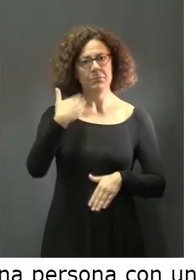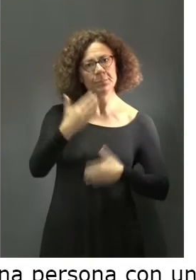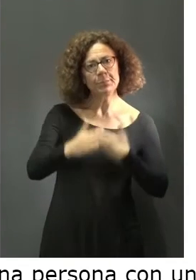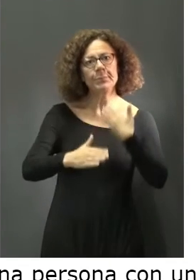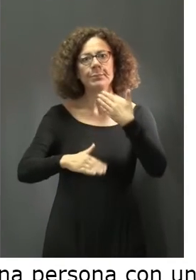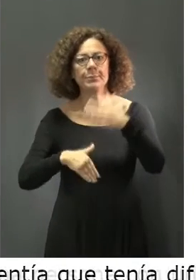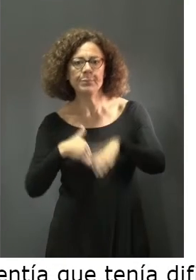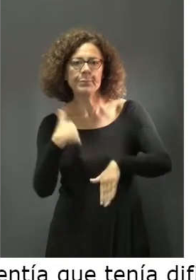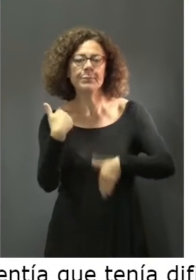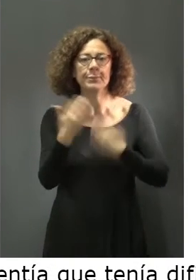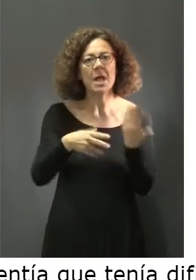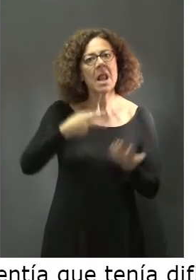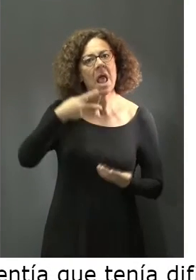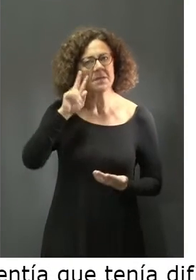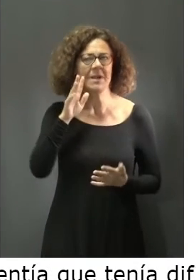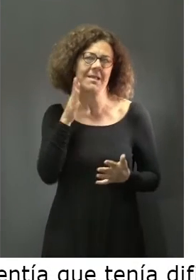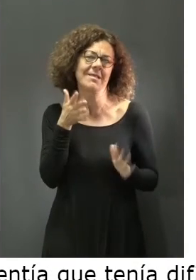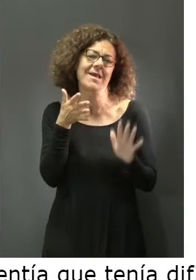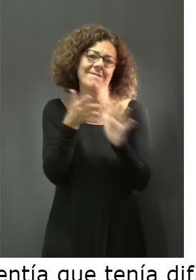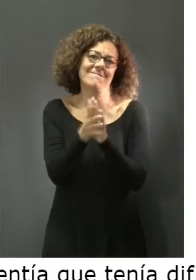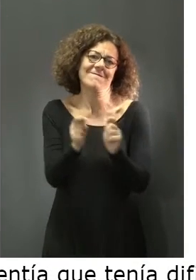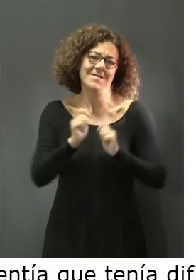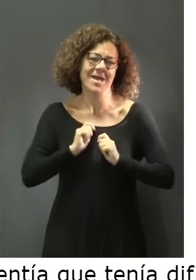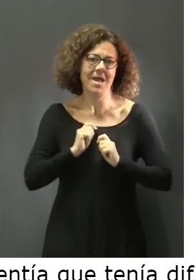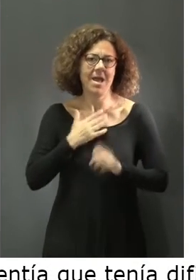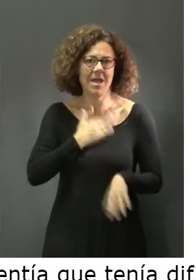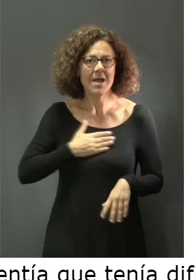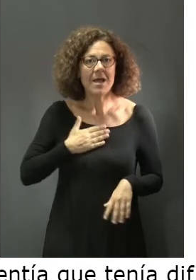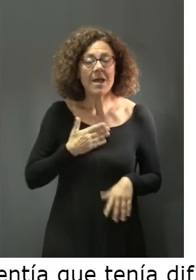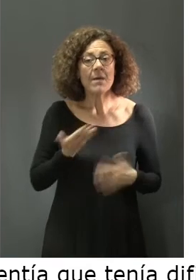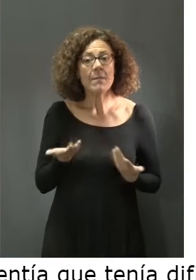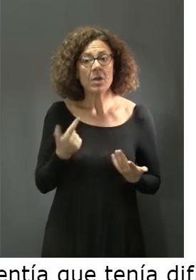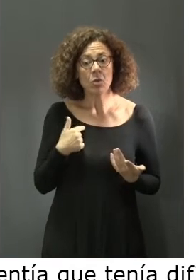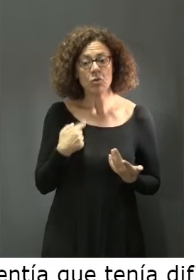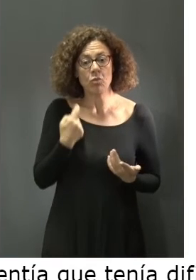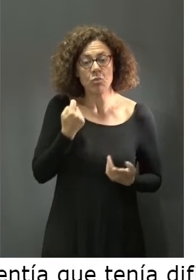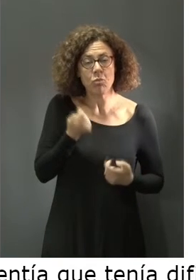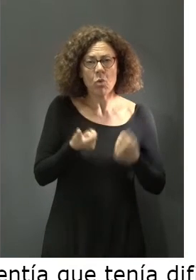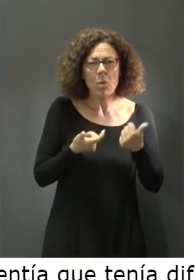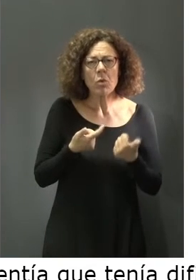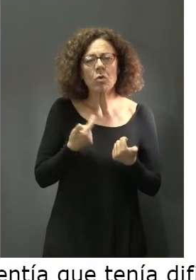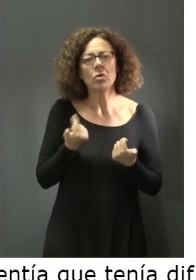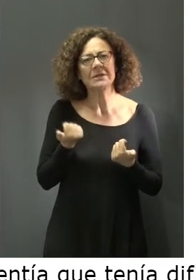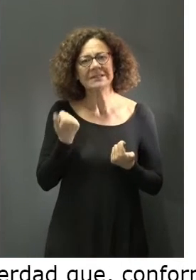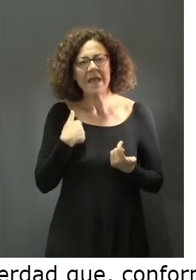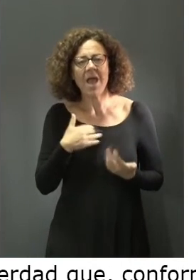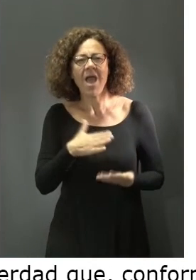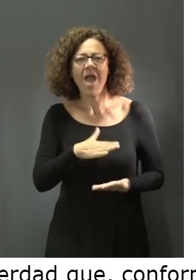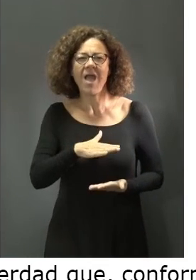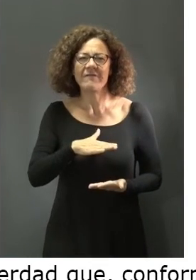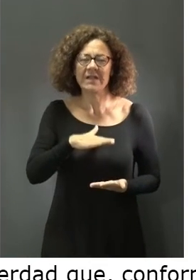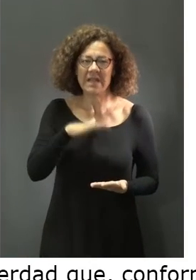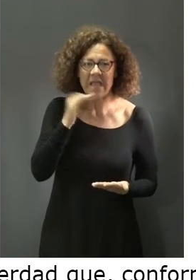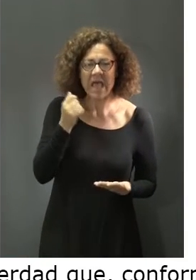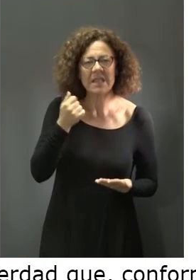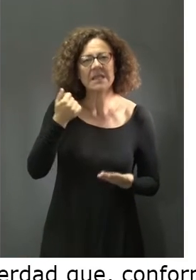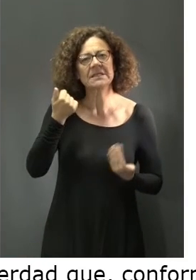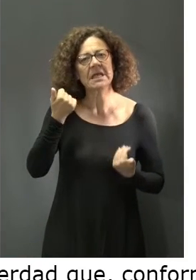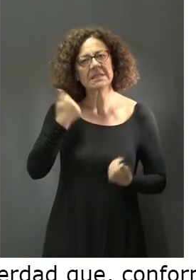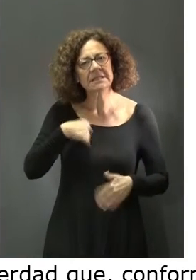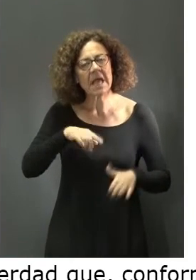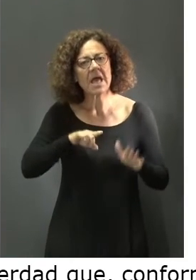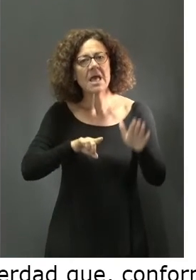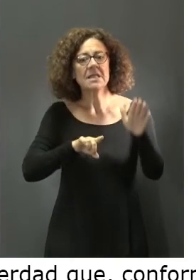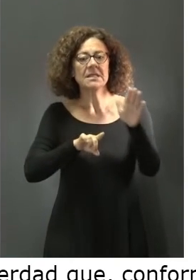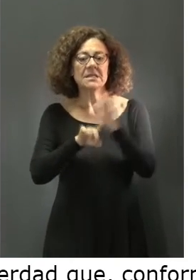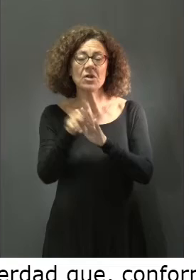la experiencia es un grado, siempre se ha dicho, y es así, ¿no? Entonces, conforme vas adquiriendo habilidades, vas desarrollando